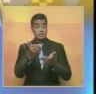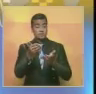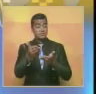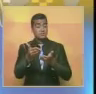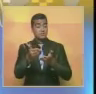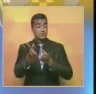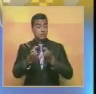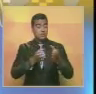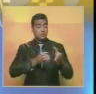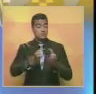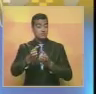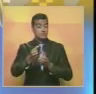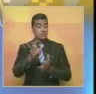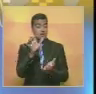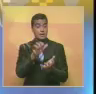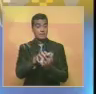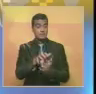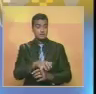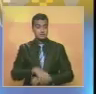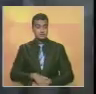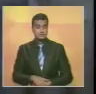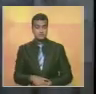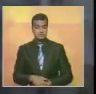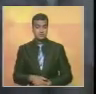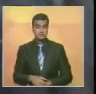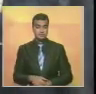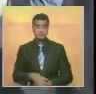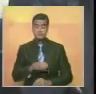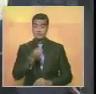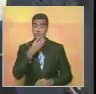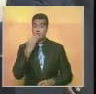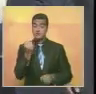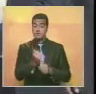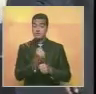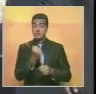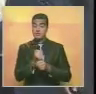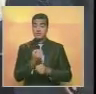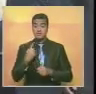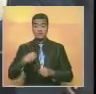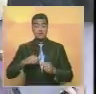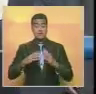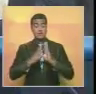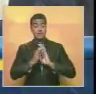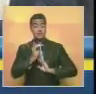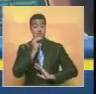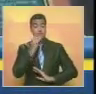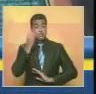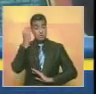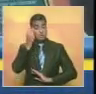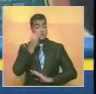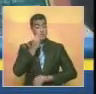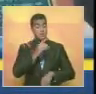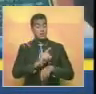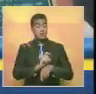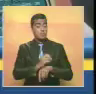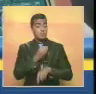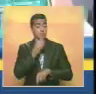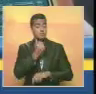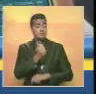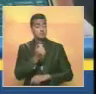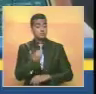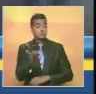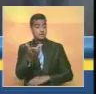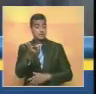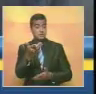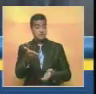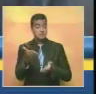del Consejo Municipal y la Alcaldía de Mariño. Su destacada labor en llevar la información de forma objetiva y oportuna fue exaltada en este